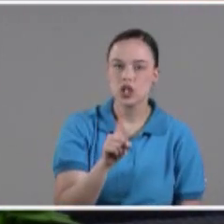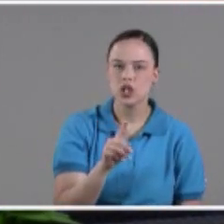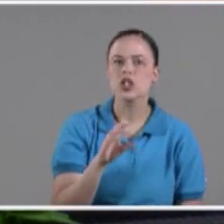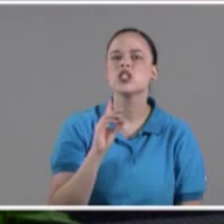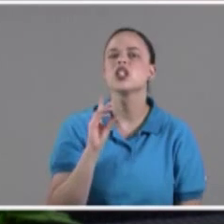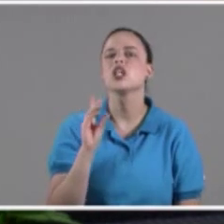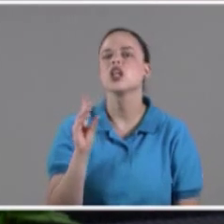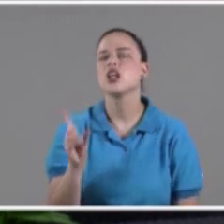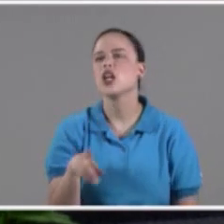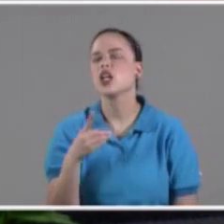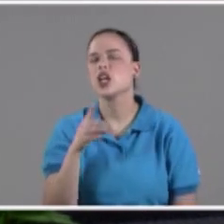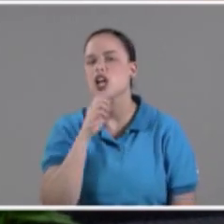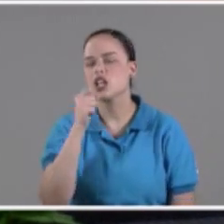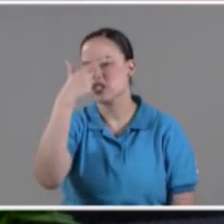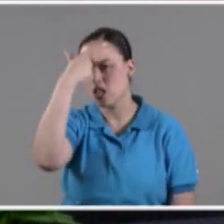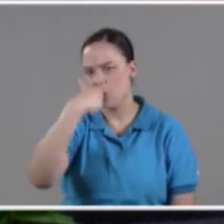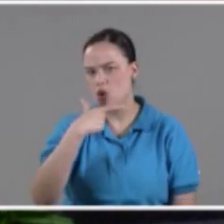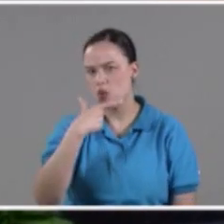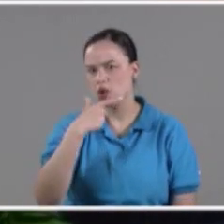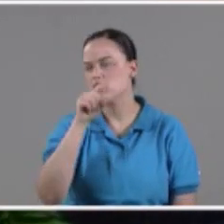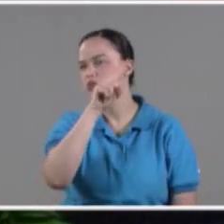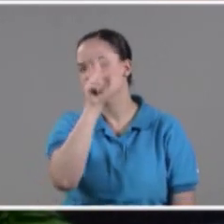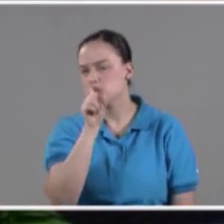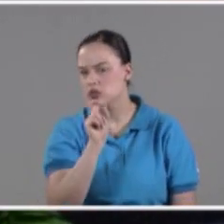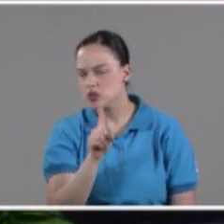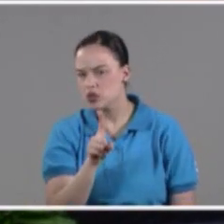es porque estaban matando a la gente